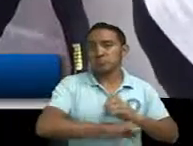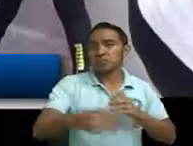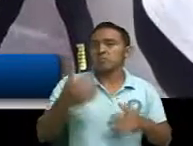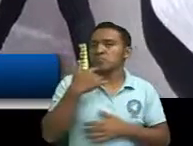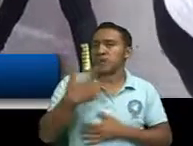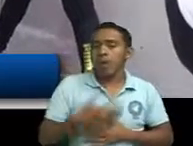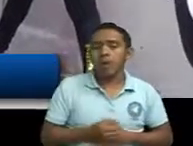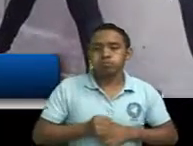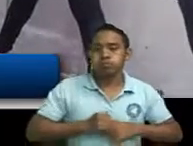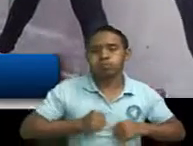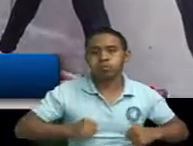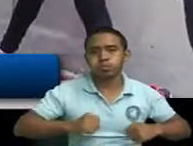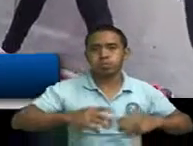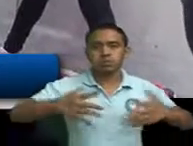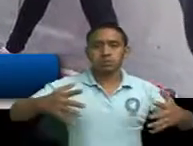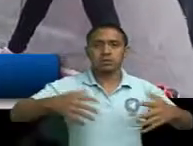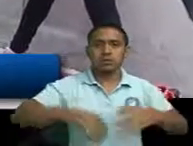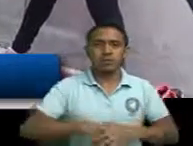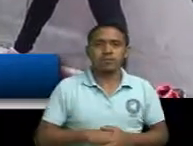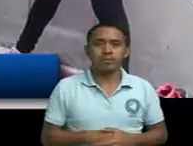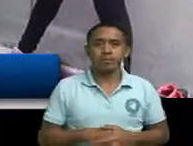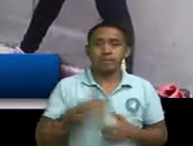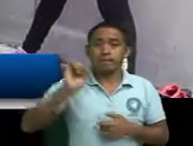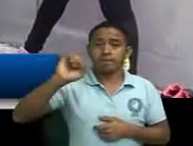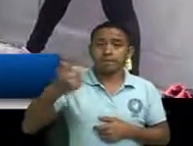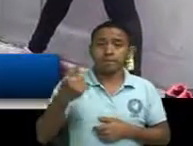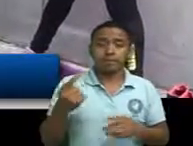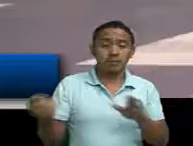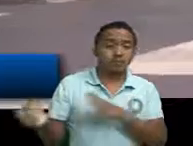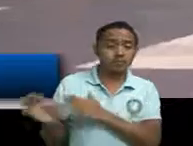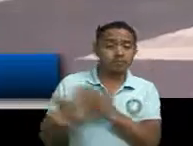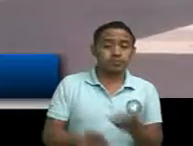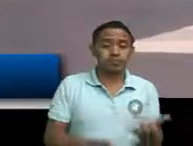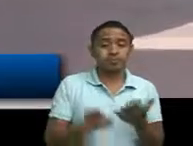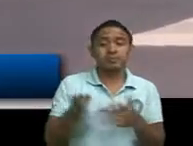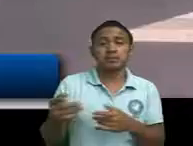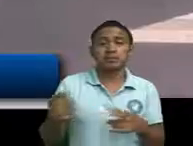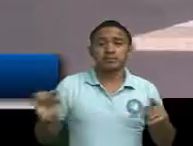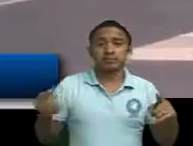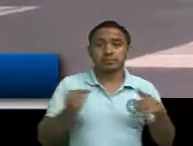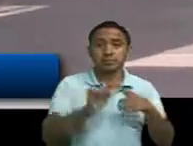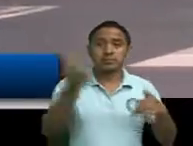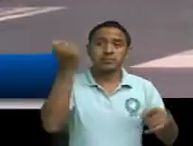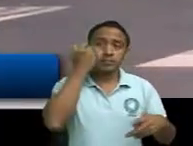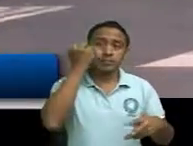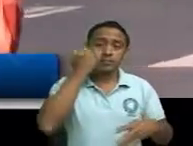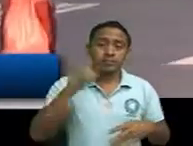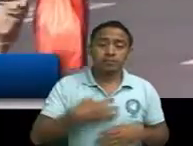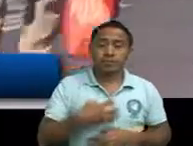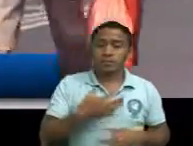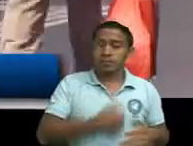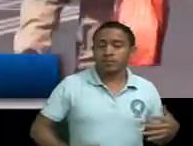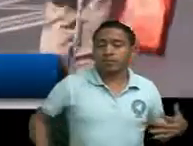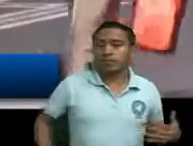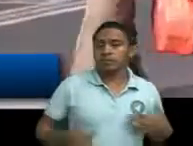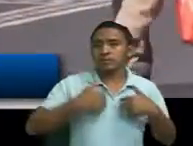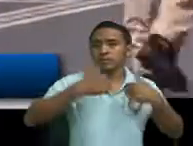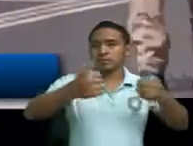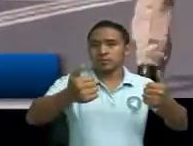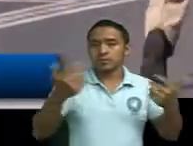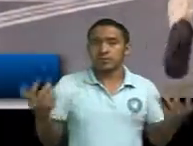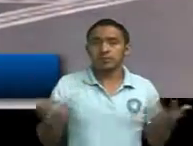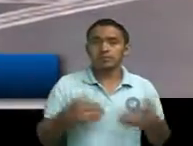ver con la obesidad y los infartos ocupan el primer lugar de muerte según el mapa de padecimientos que tiene el MINSA, sí, que es